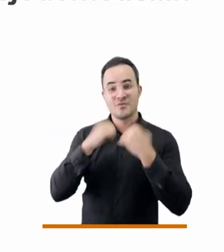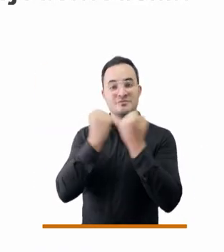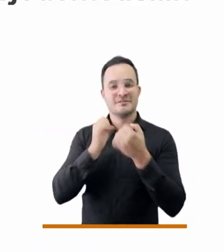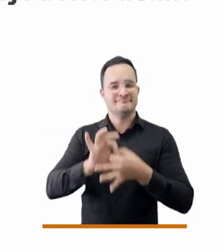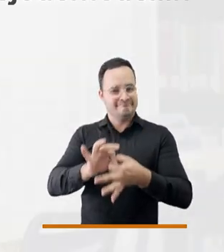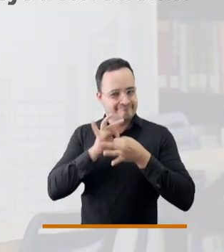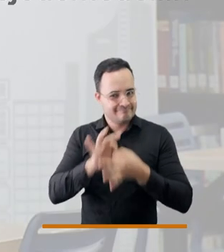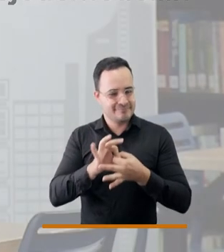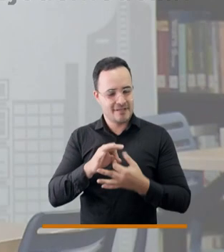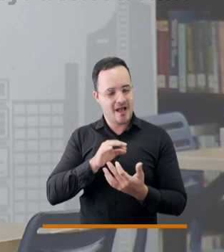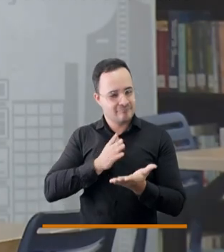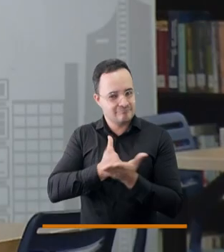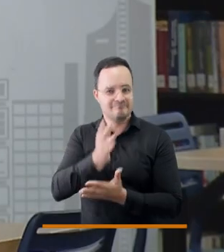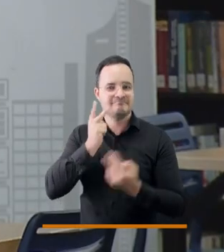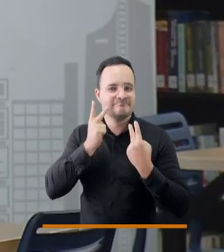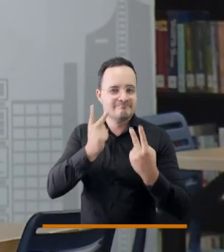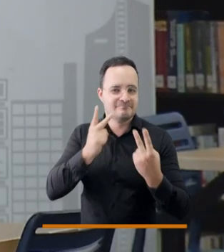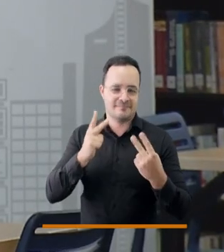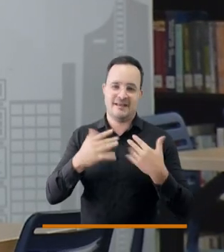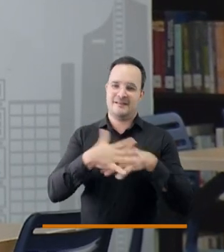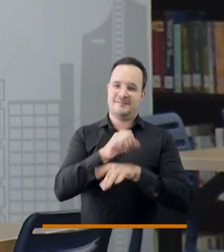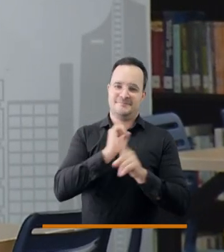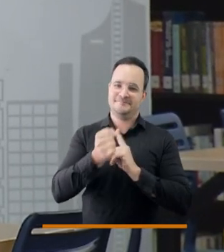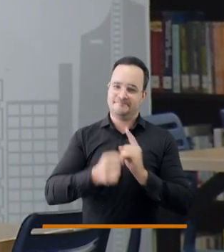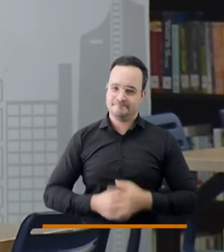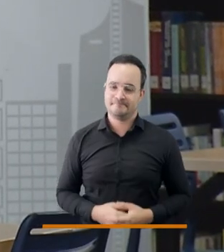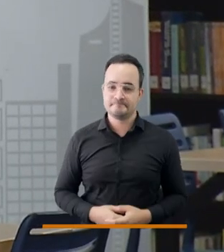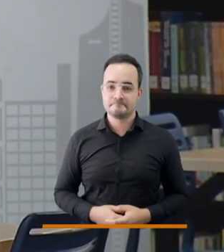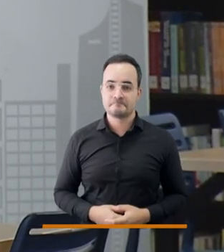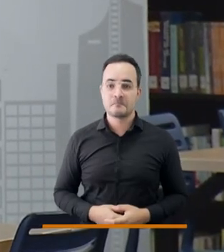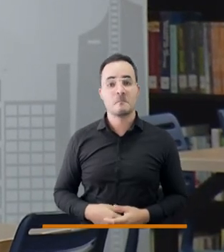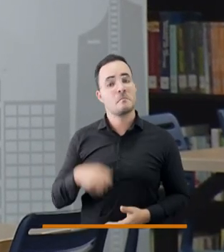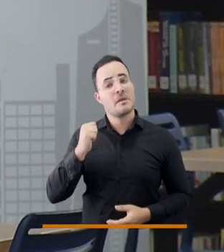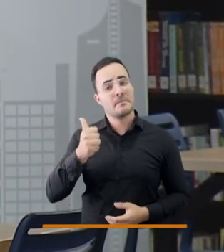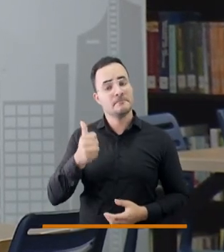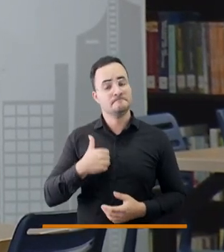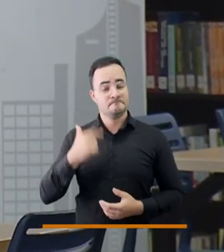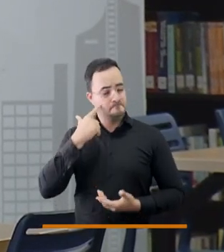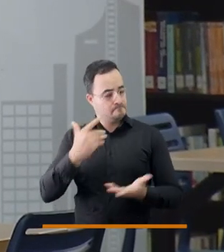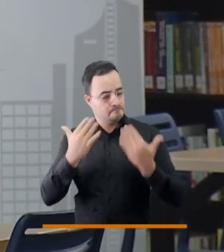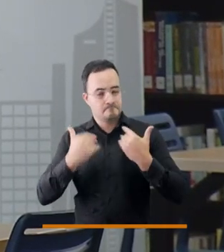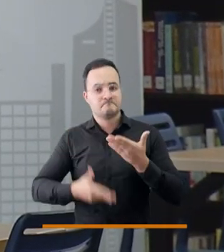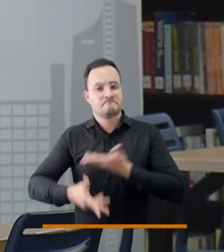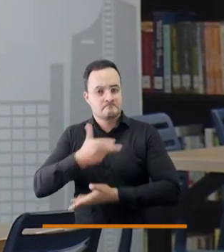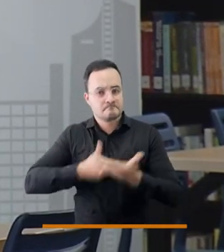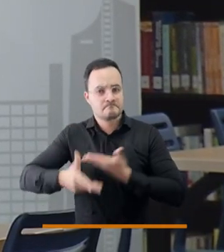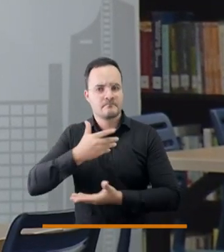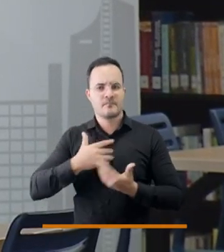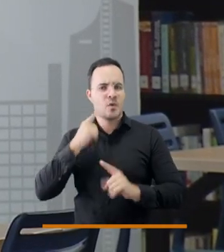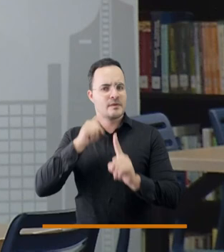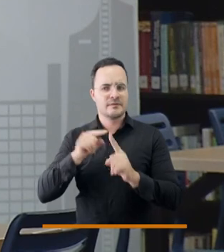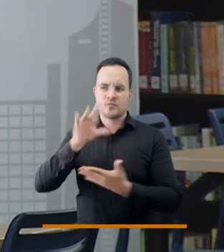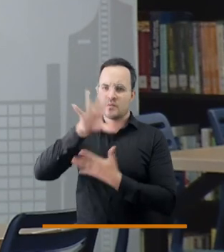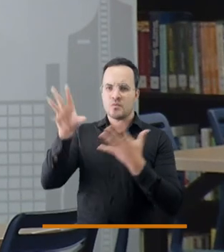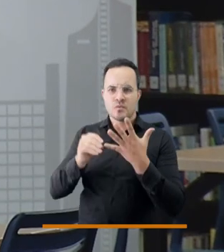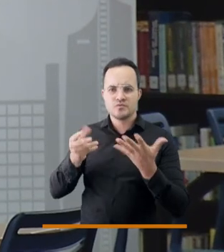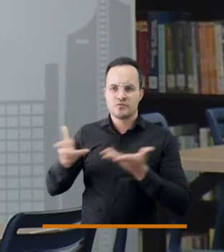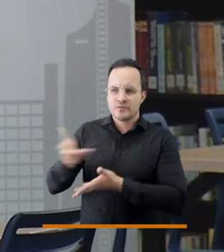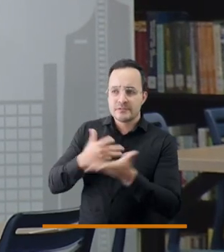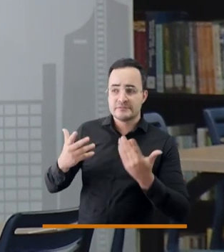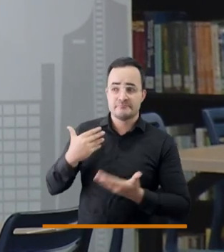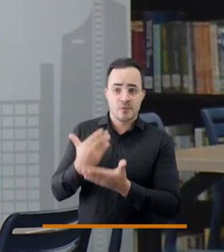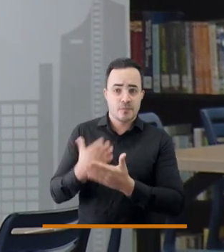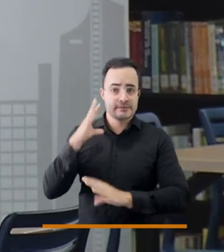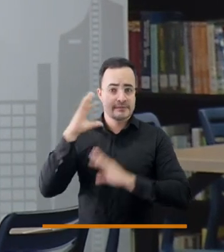yo. Bueno, y continuamos entonces también aquí para escuchar las conclusiones,